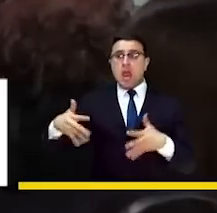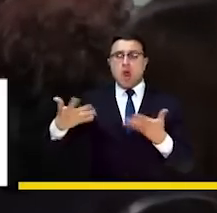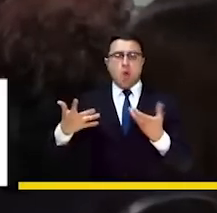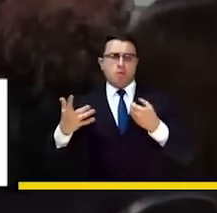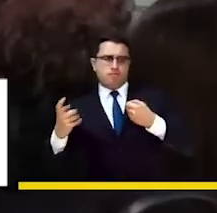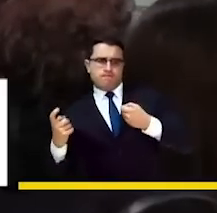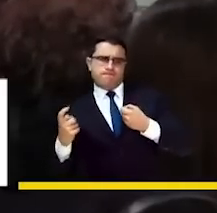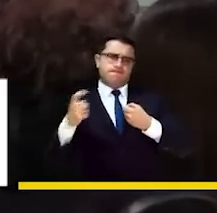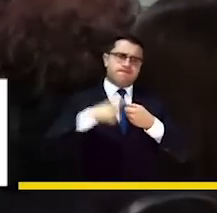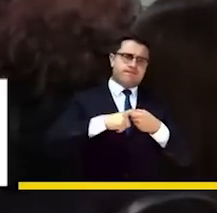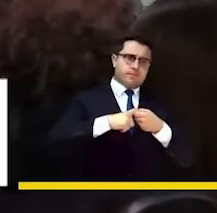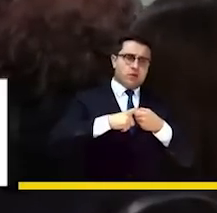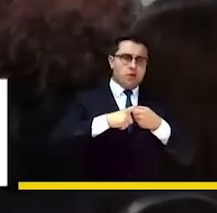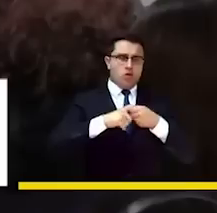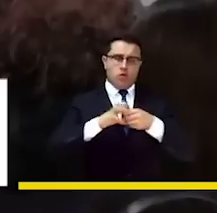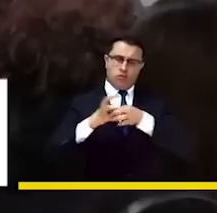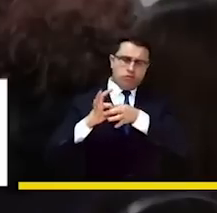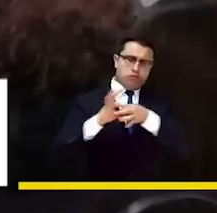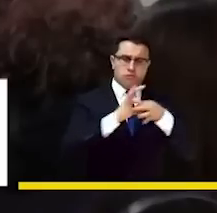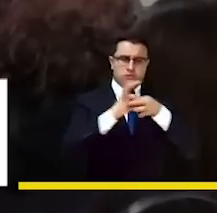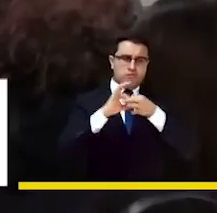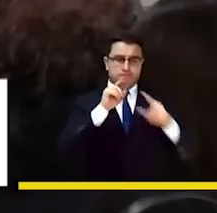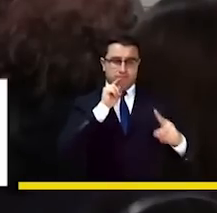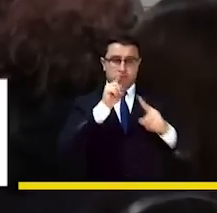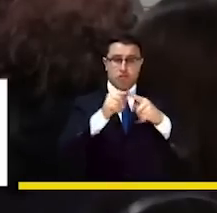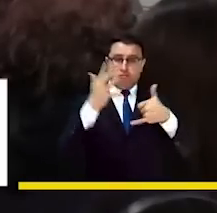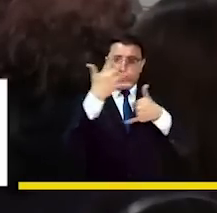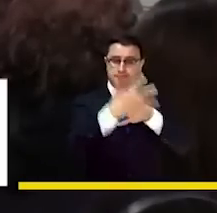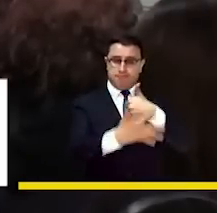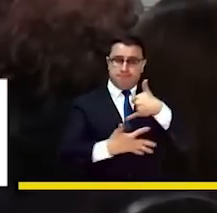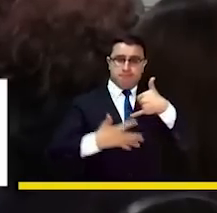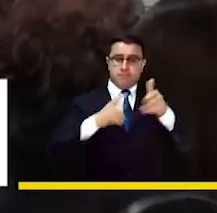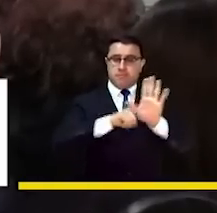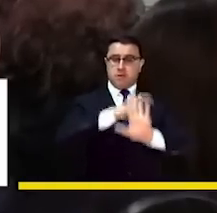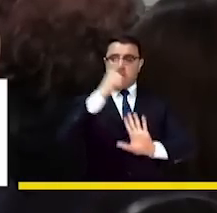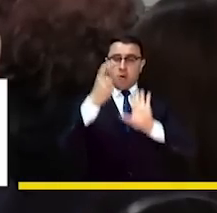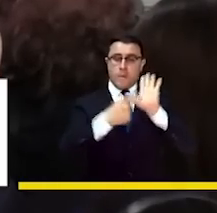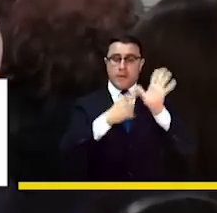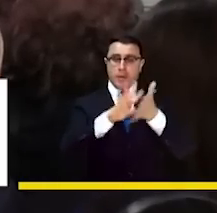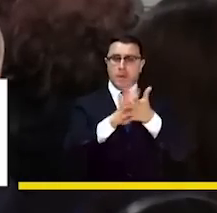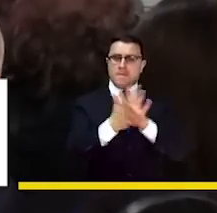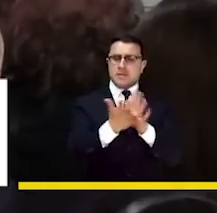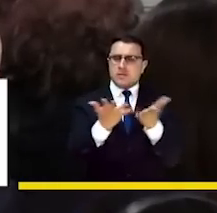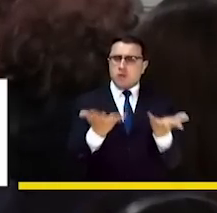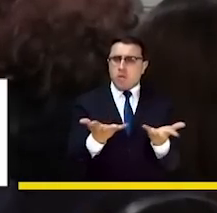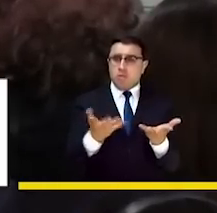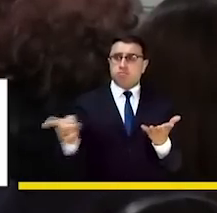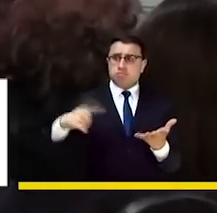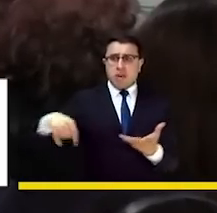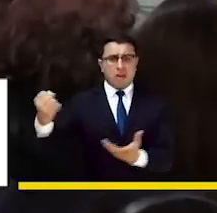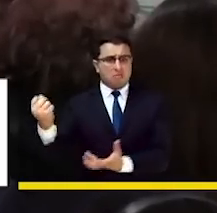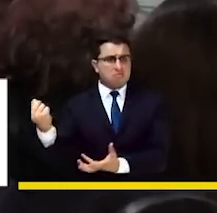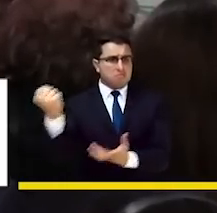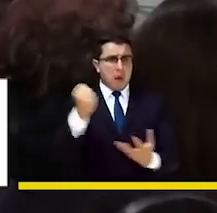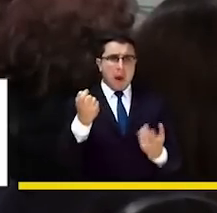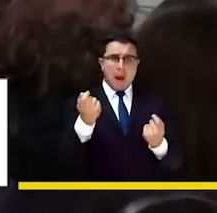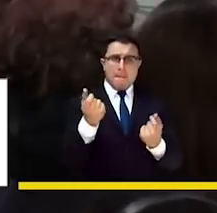vincular con la búsqueda de la paz total en nuestro país? ¿Va a aportar recursos, va